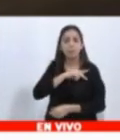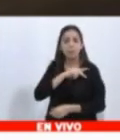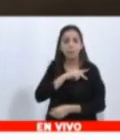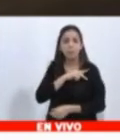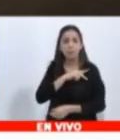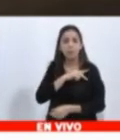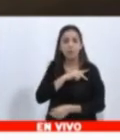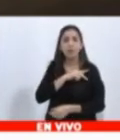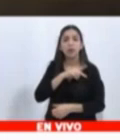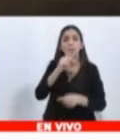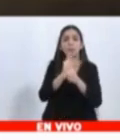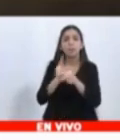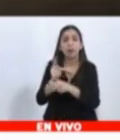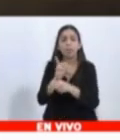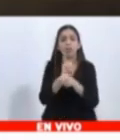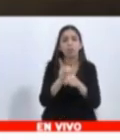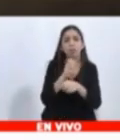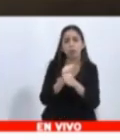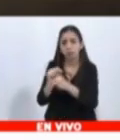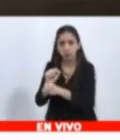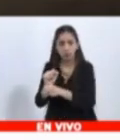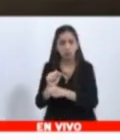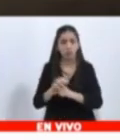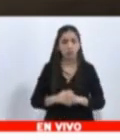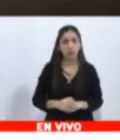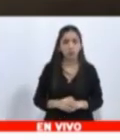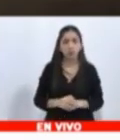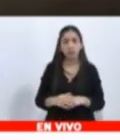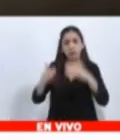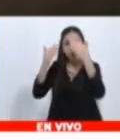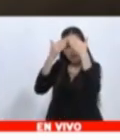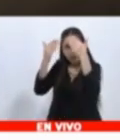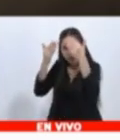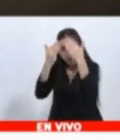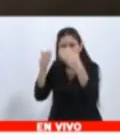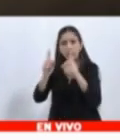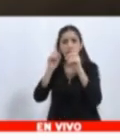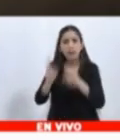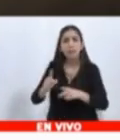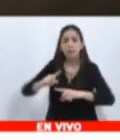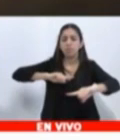Agradecido por el gesto, reitero, de los parlamentarios,